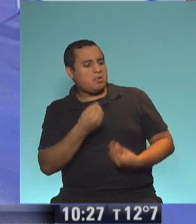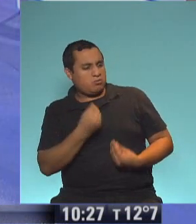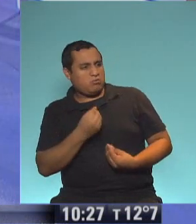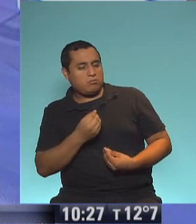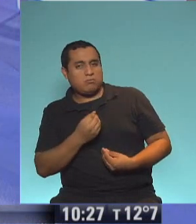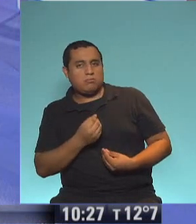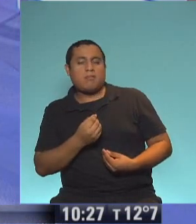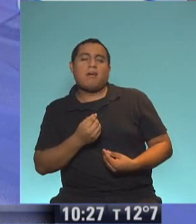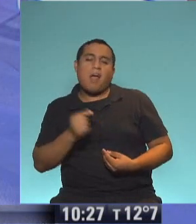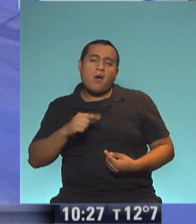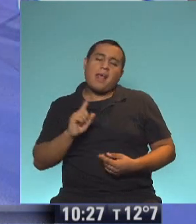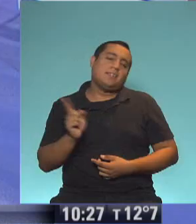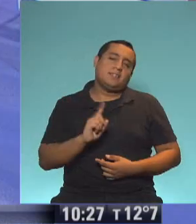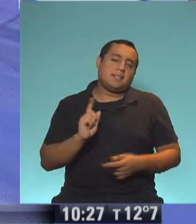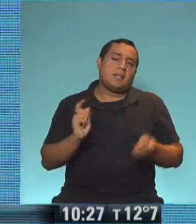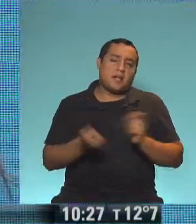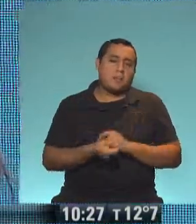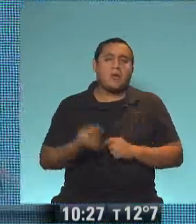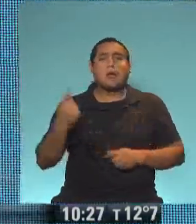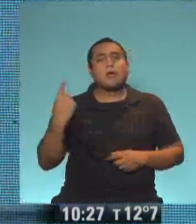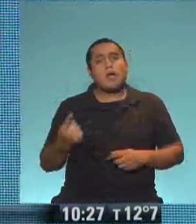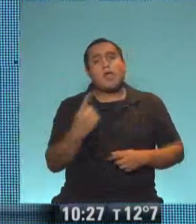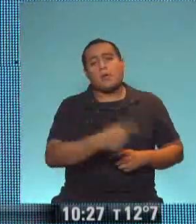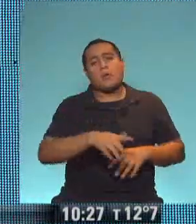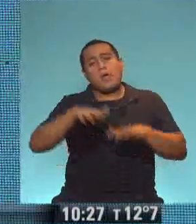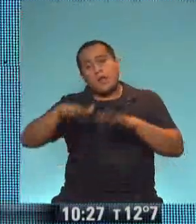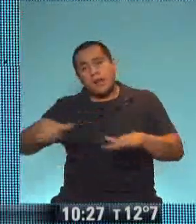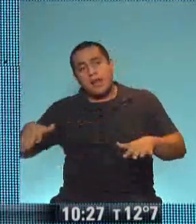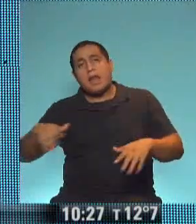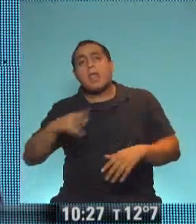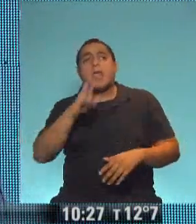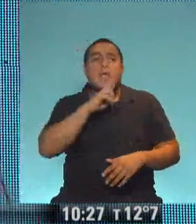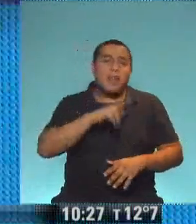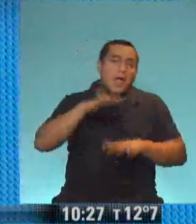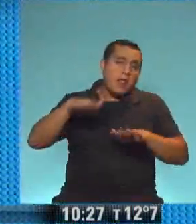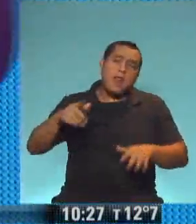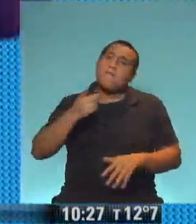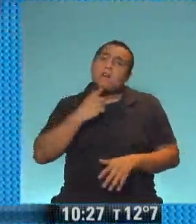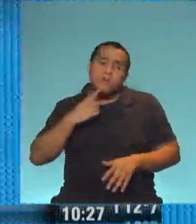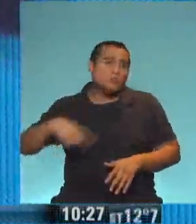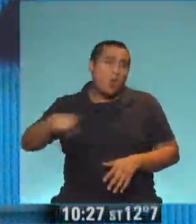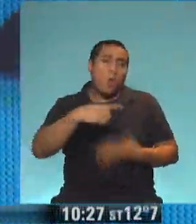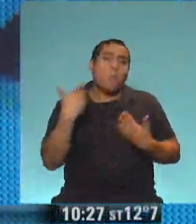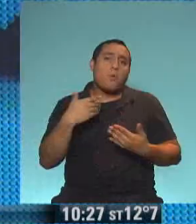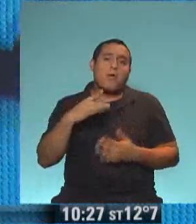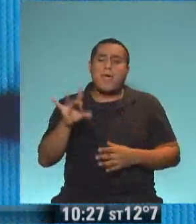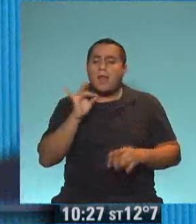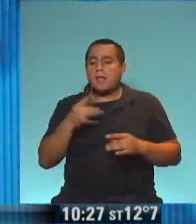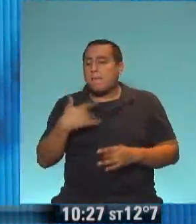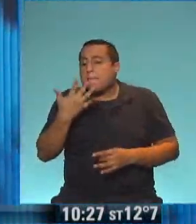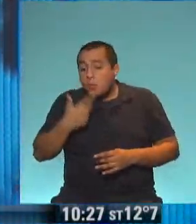Y ahora nosotros venimos hablando de que cada uno, cada nene, cada nena, todos podemos elegir, en este caso, lo que podemos jugar. Claro. Que